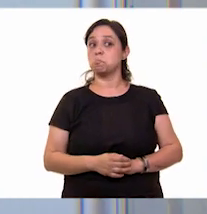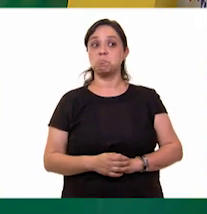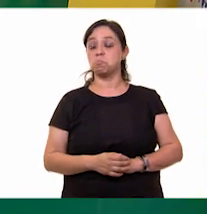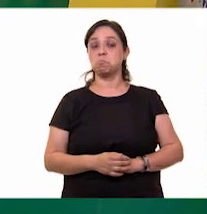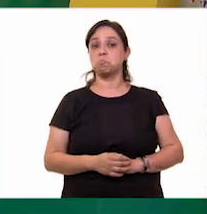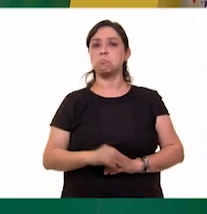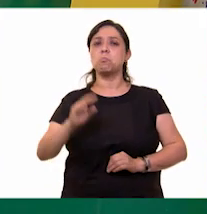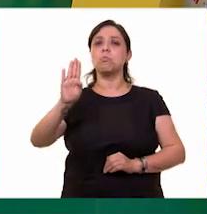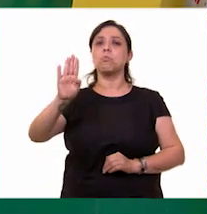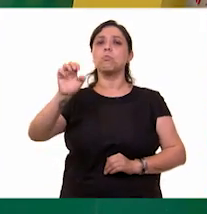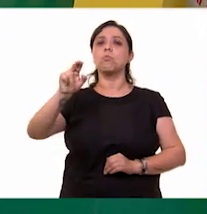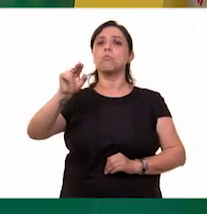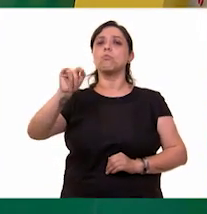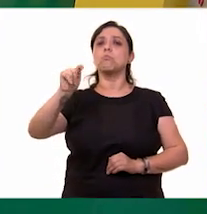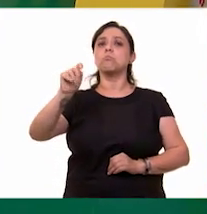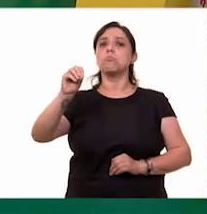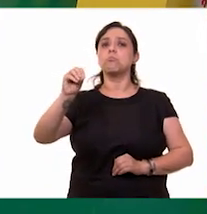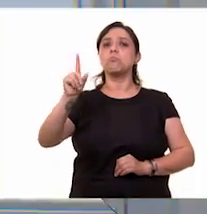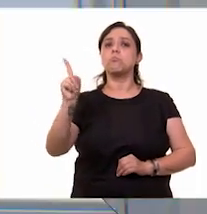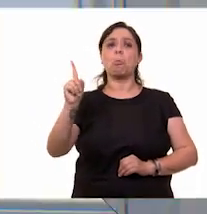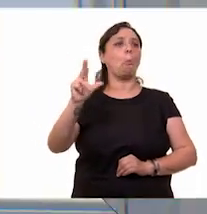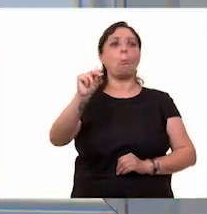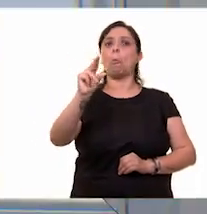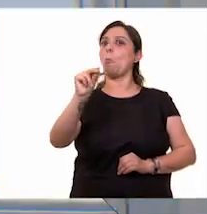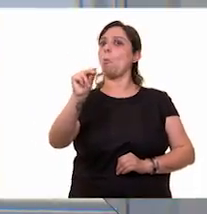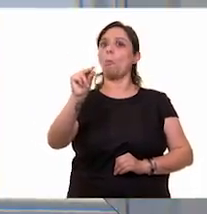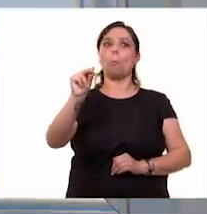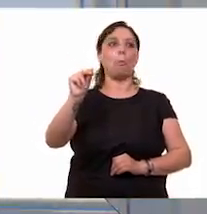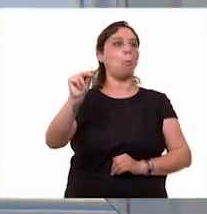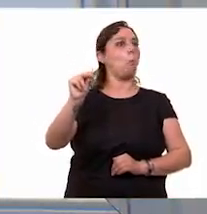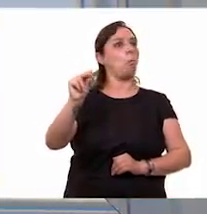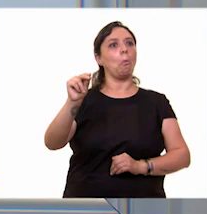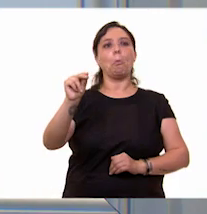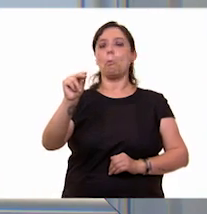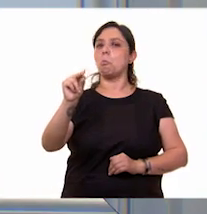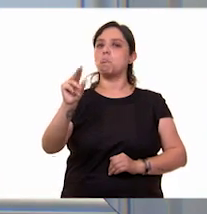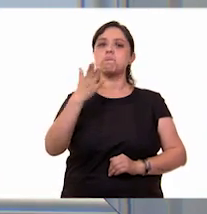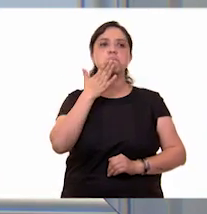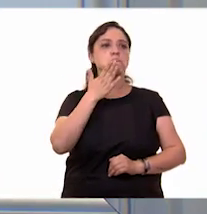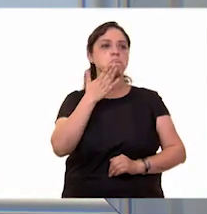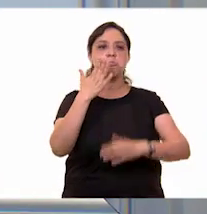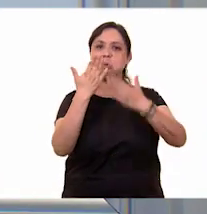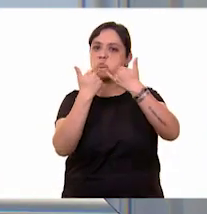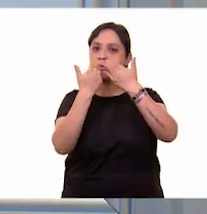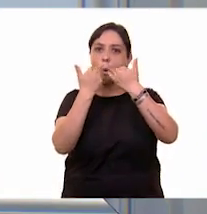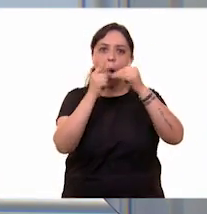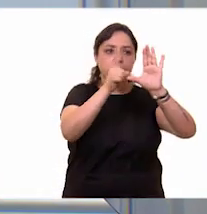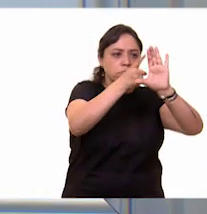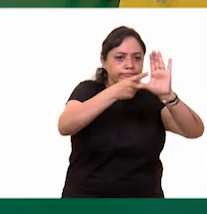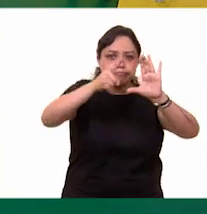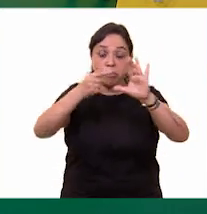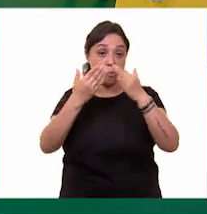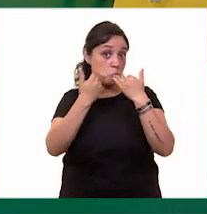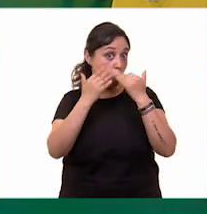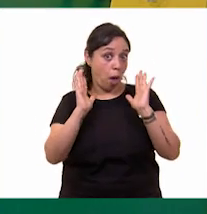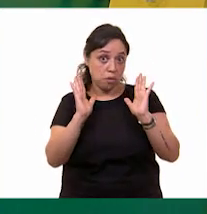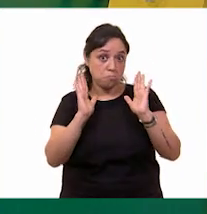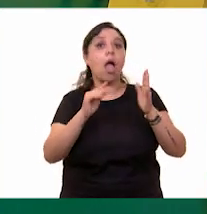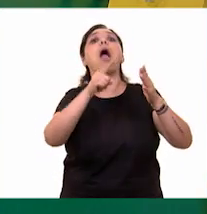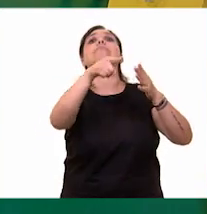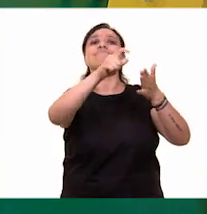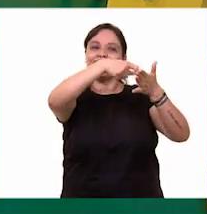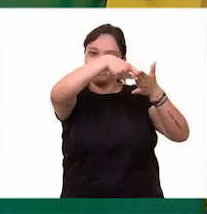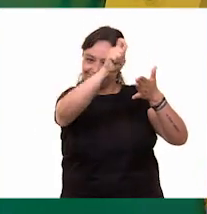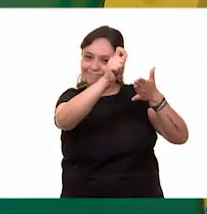curvos. ¿Y en el de Benito? No. Tampoco hay figuras con lados curvos. Curvos. Entonces, sí, todas las